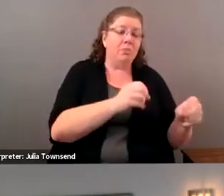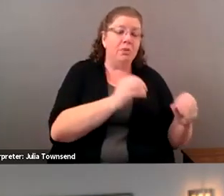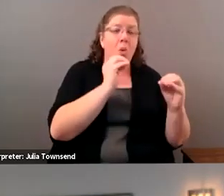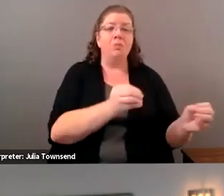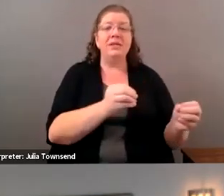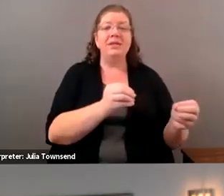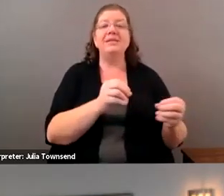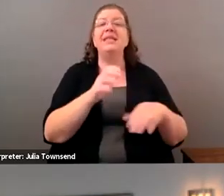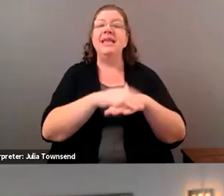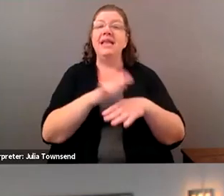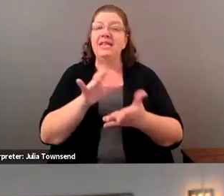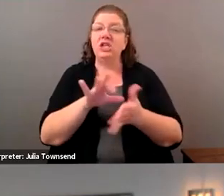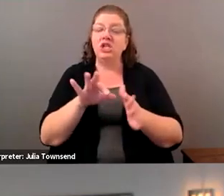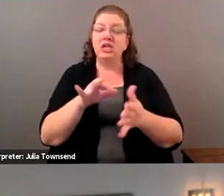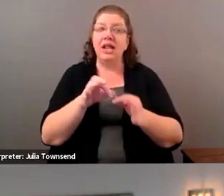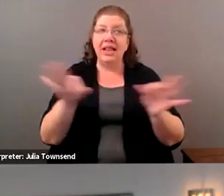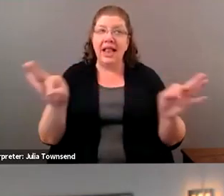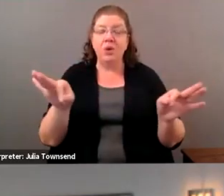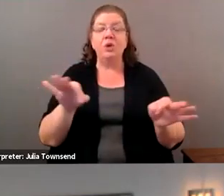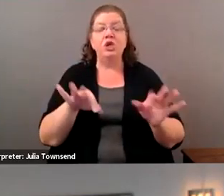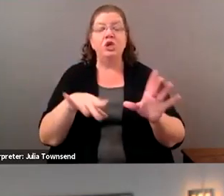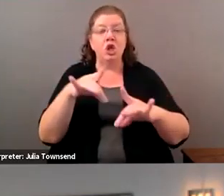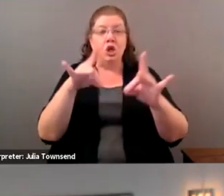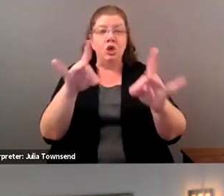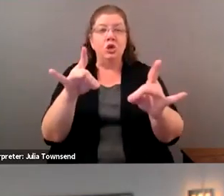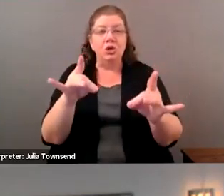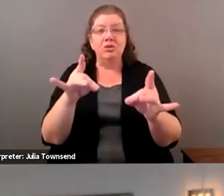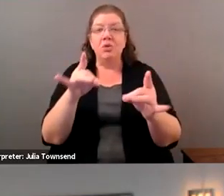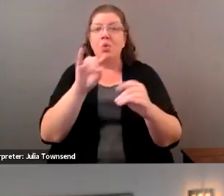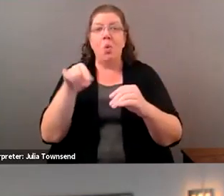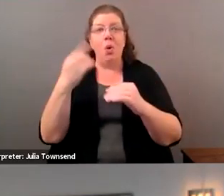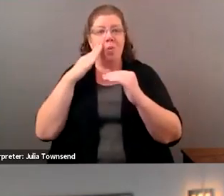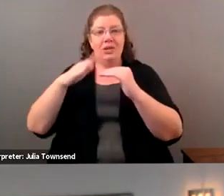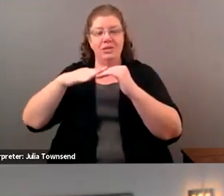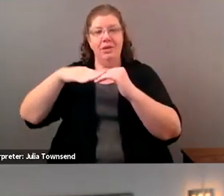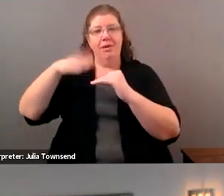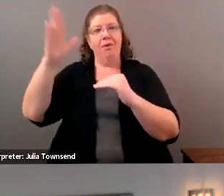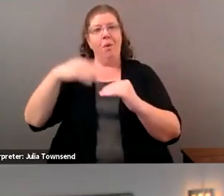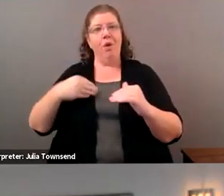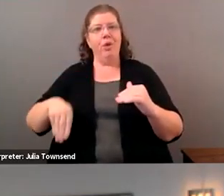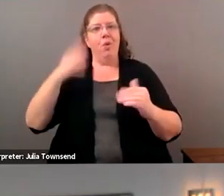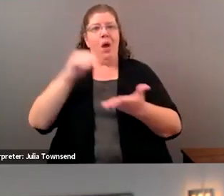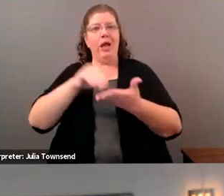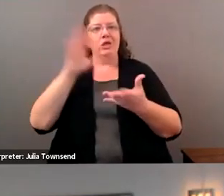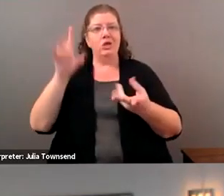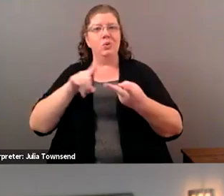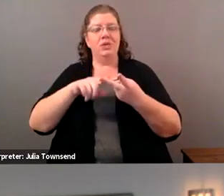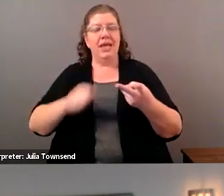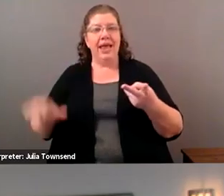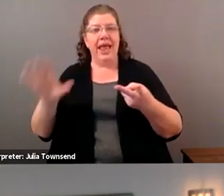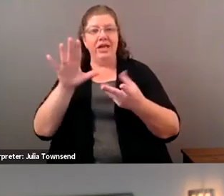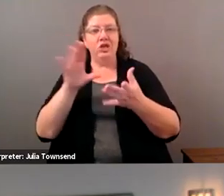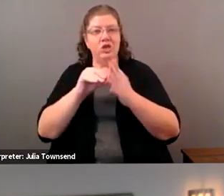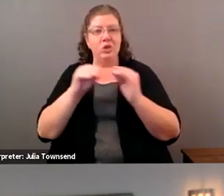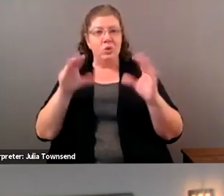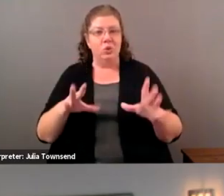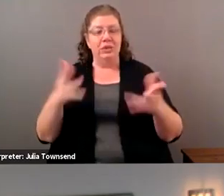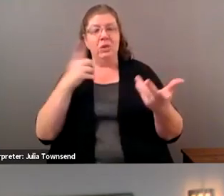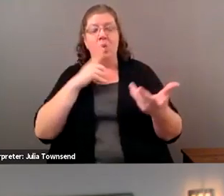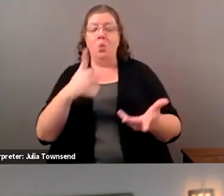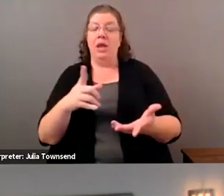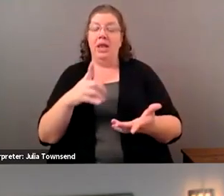los estudios que aprenden inglés y realmente los únicos fuera de la línea son los estudiantes caucásicos y estudiantes asiáticos así que